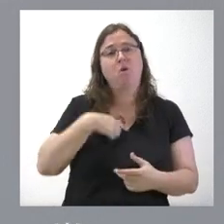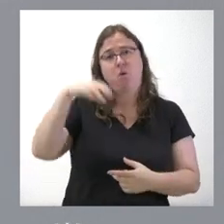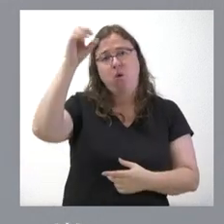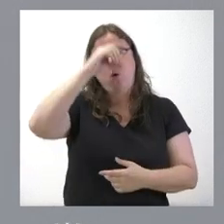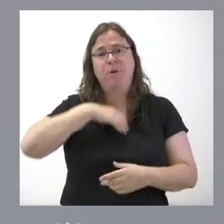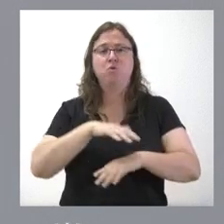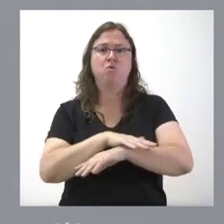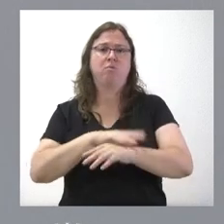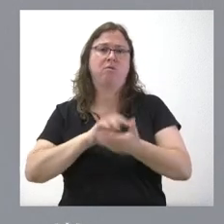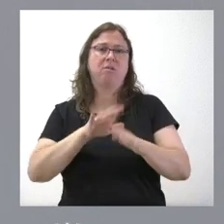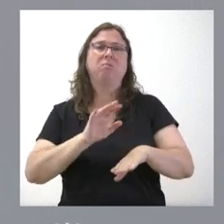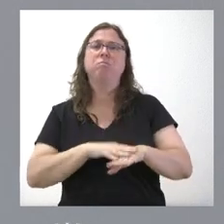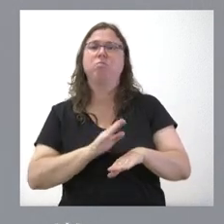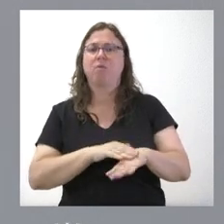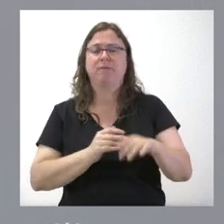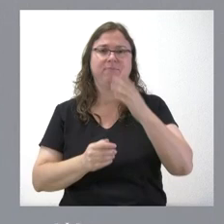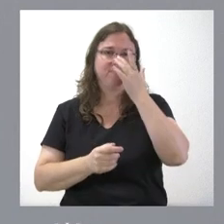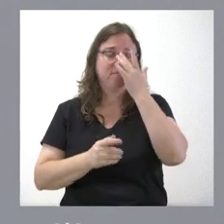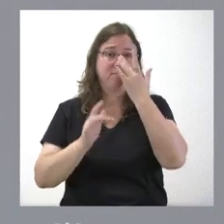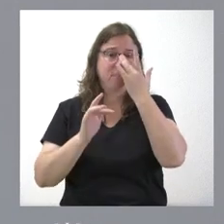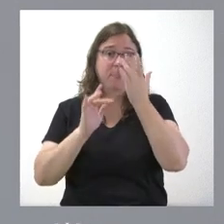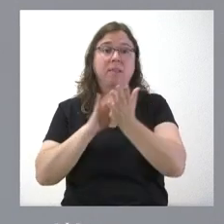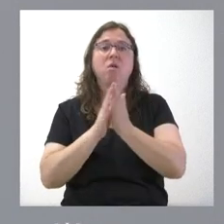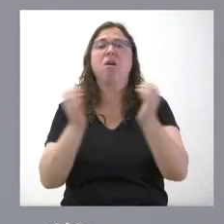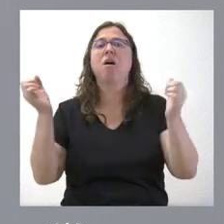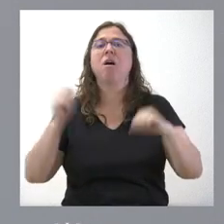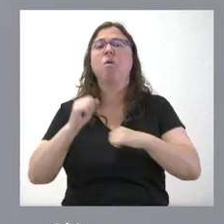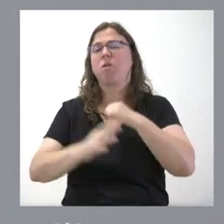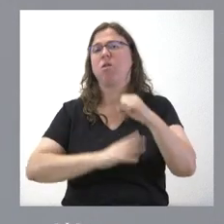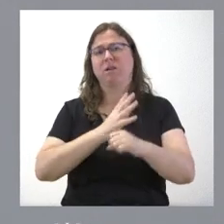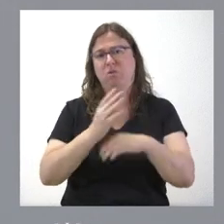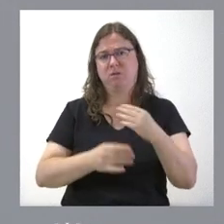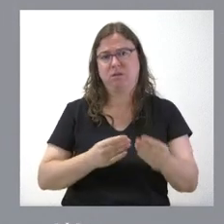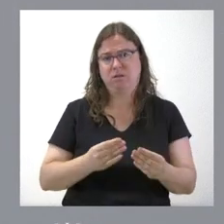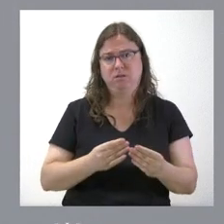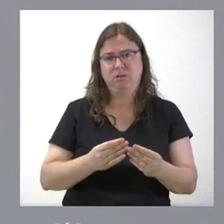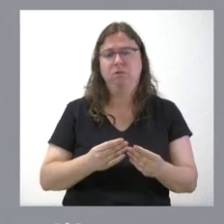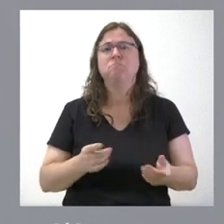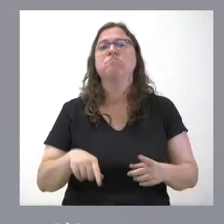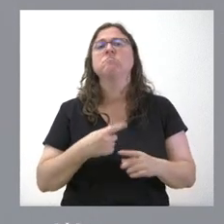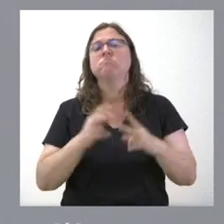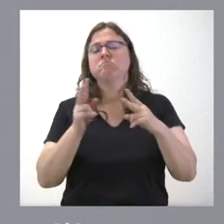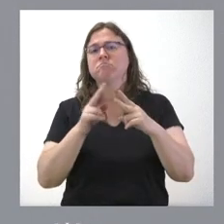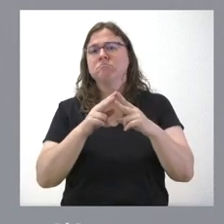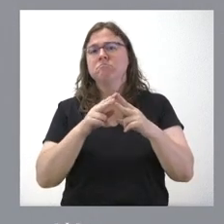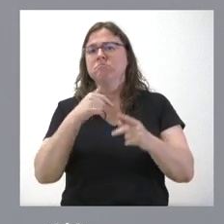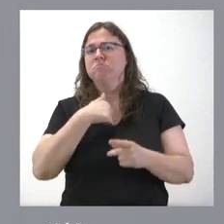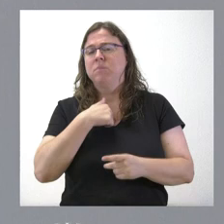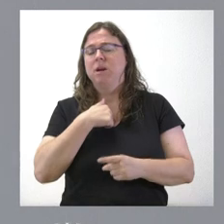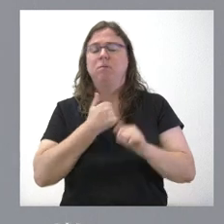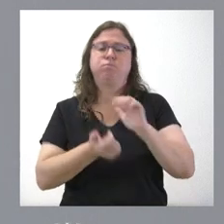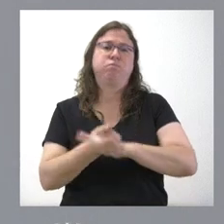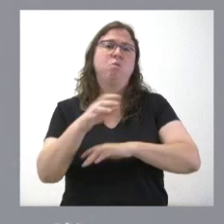gobierno de Castilla y león porque es el acuerdo de legislatura que formalizamos ambos partidos y el que es el que dio lugar a este